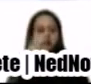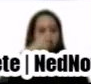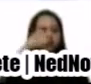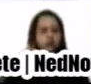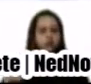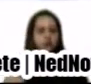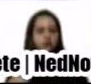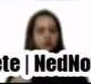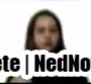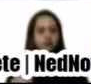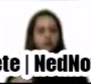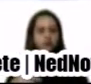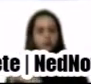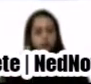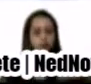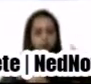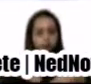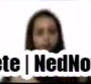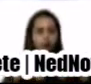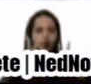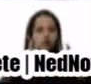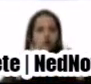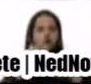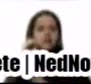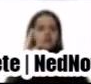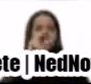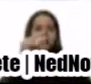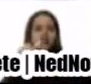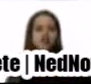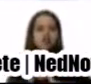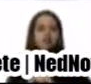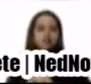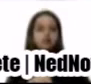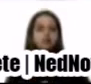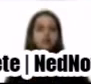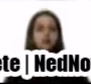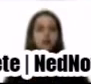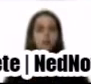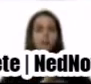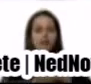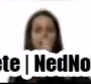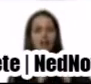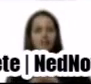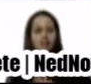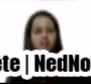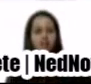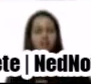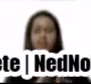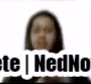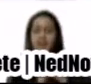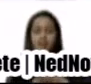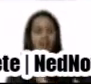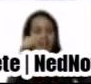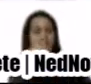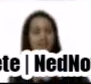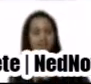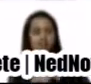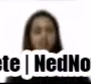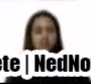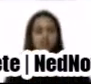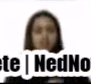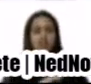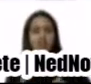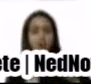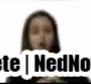nombrar a los nuevos rectores del Consejo Nacional Electoral. Con eso el régimen vuelve a tomar decisiones que hacen imposible llevar adelante un